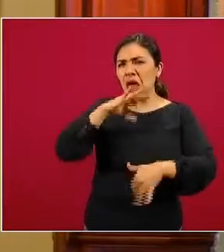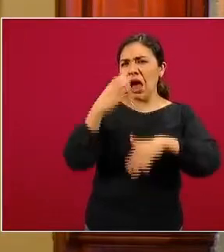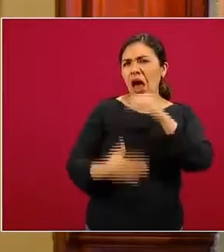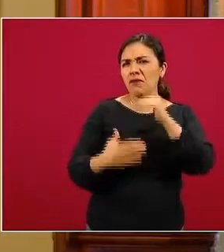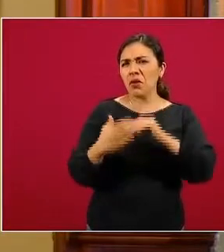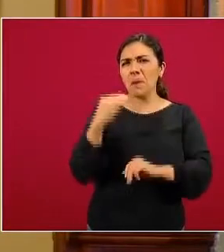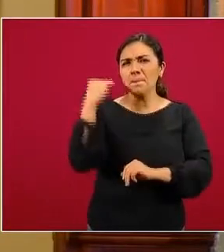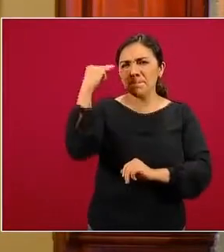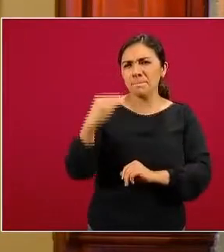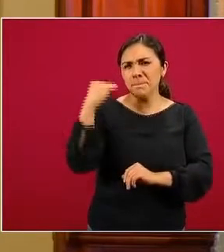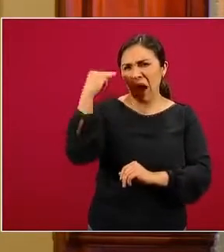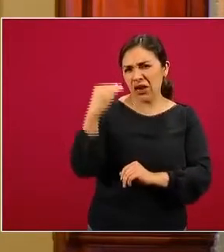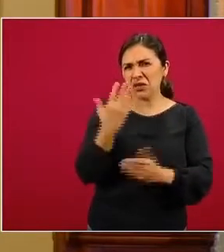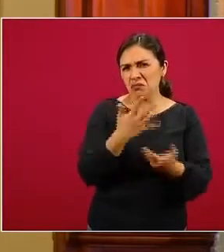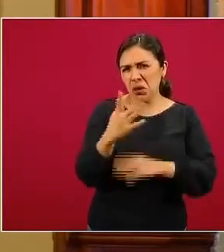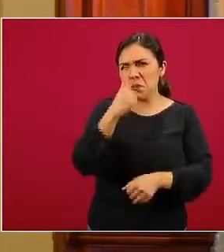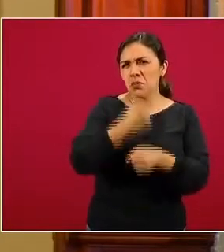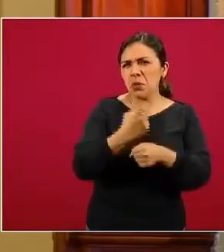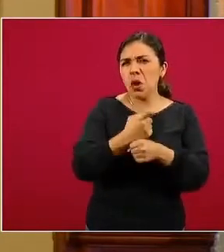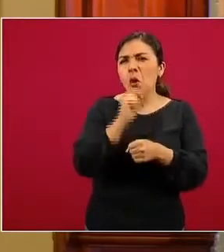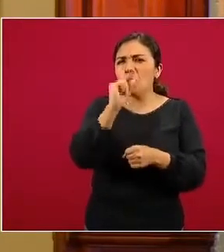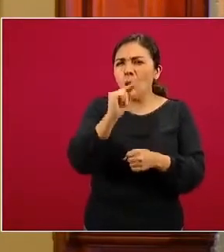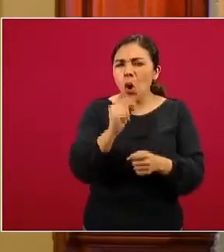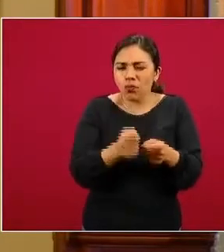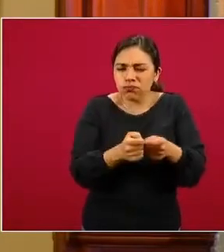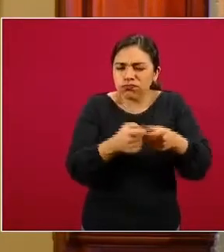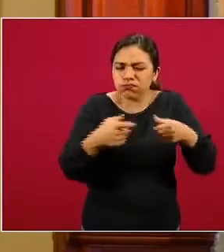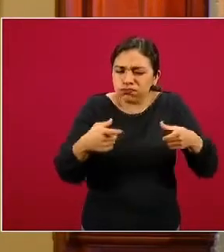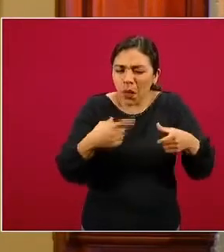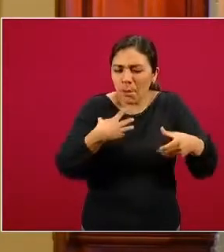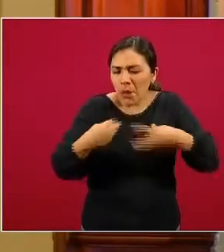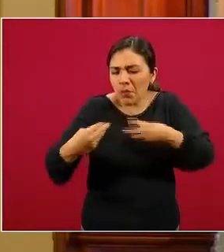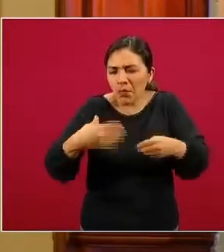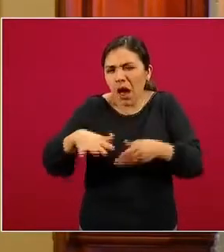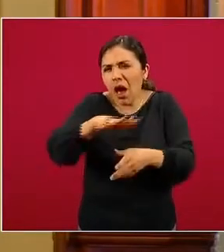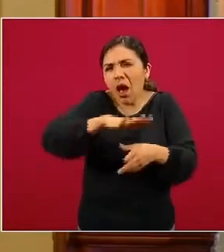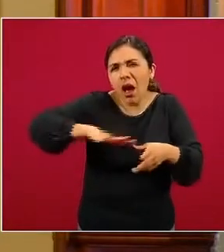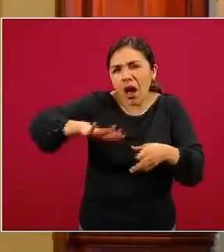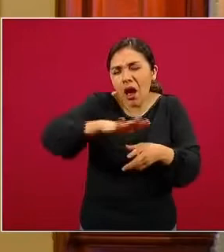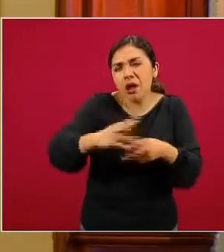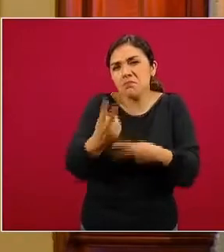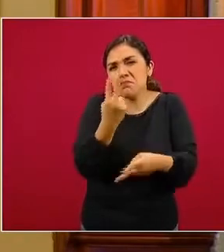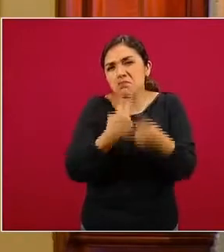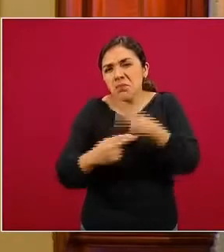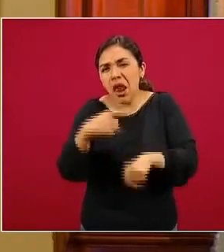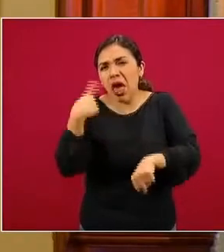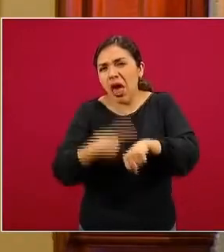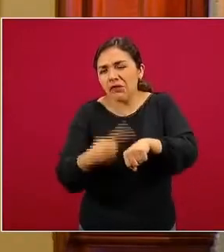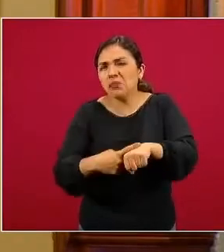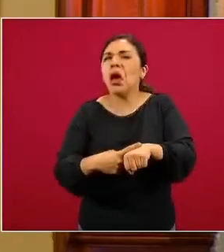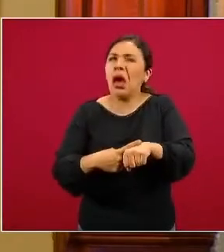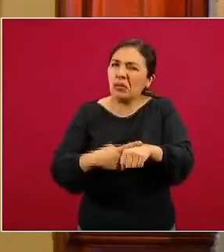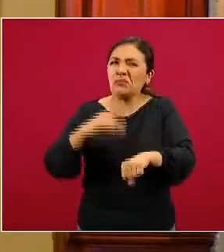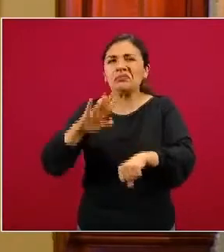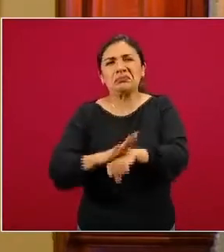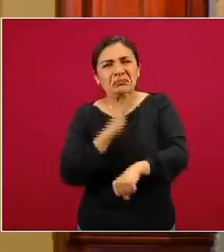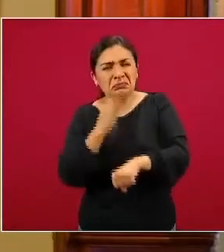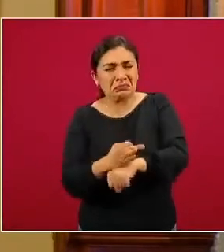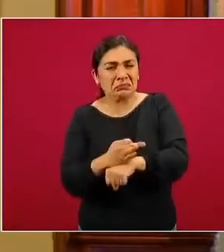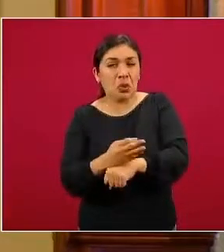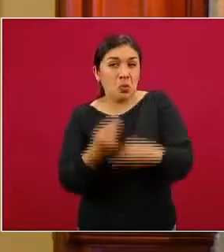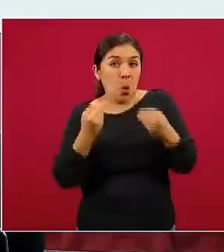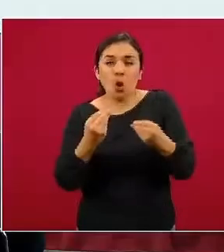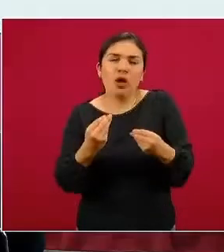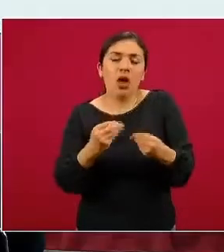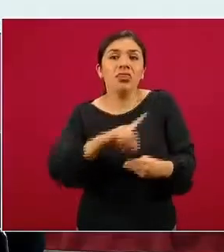al igual que otros países, primero con una transmisión menor, una generación o una carga de enfermedad no tan evidente,